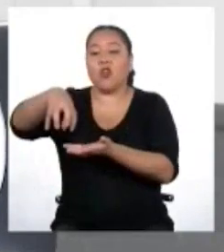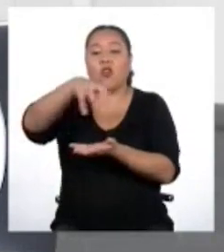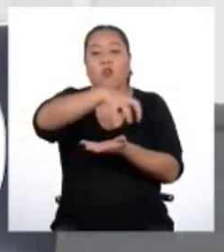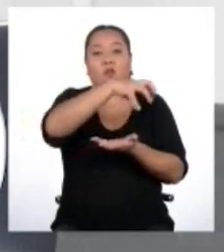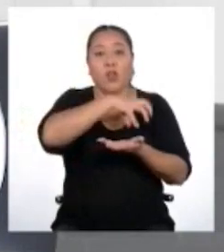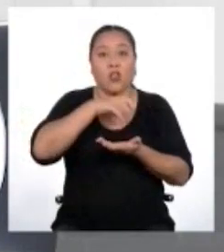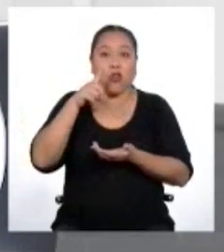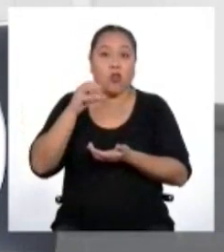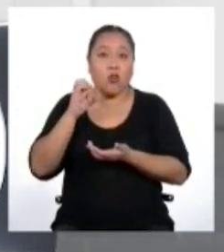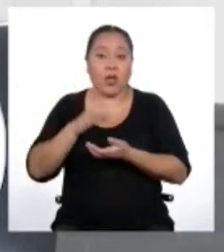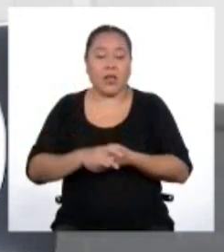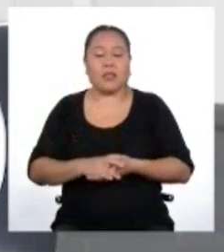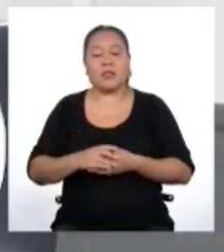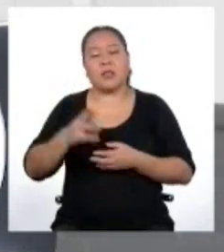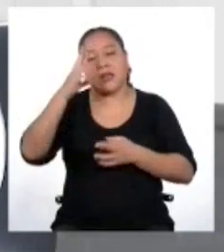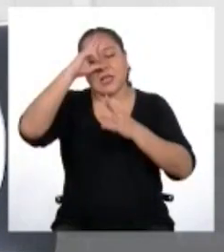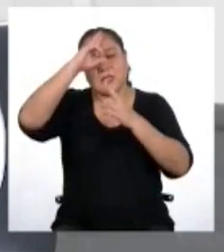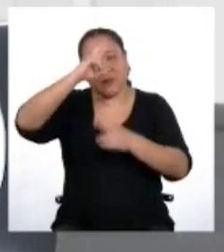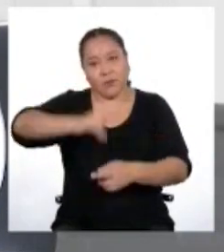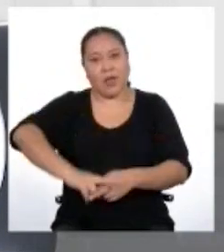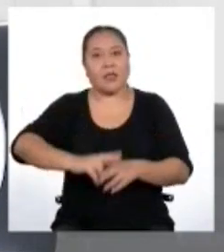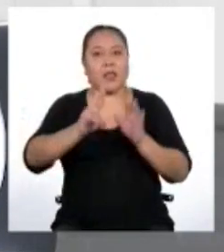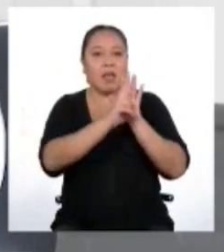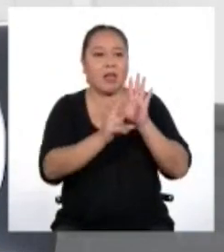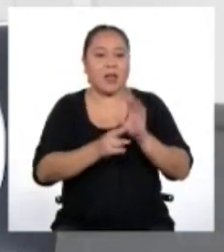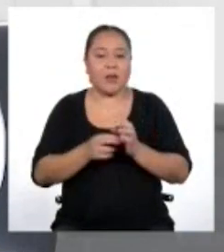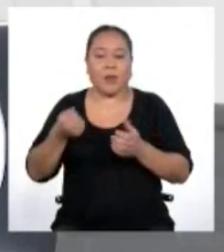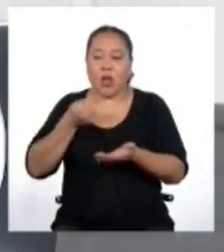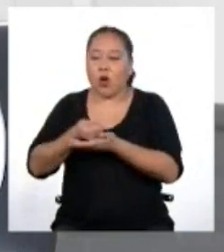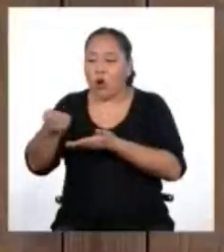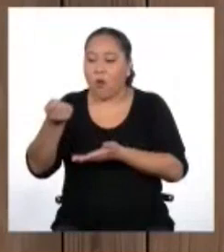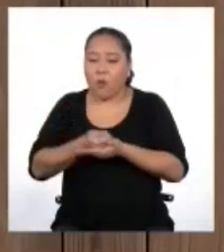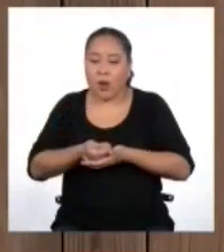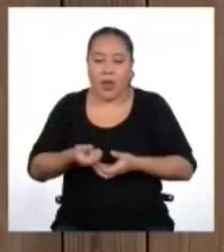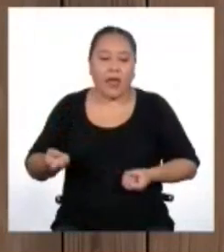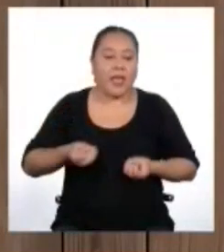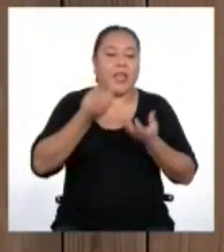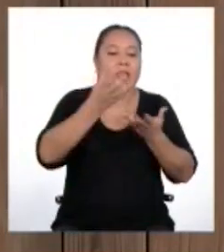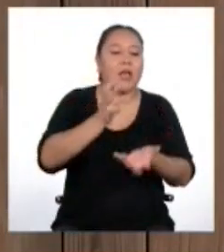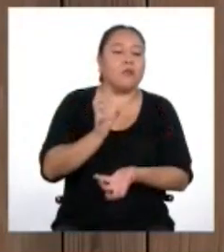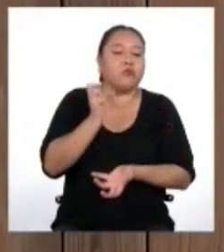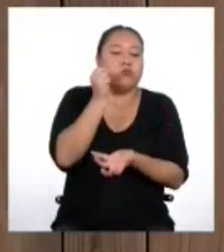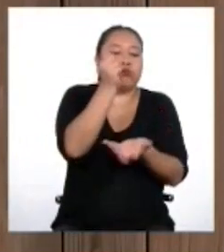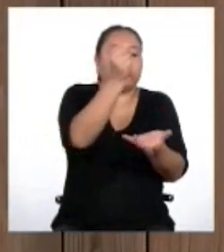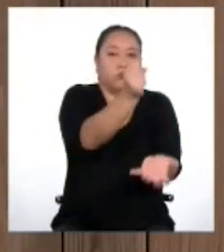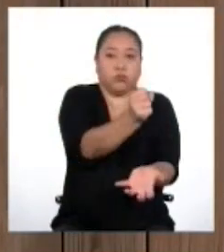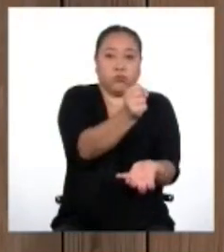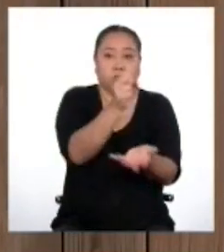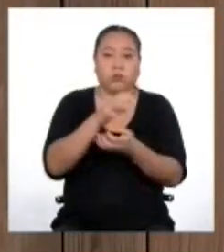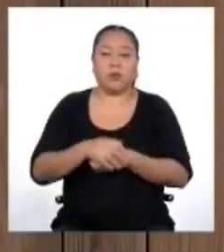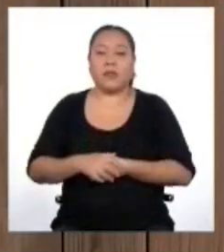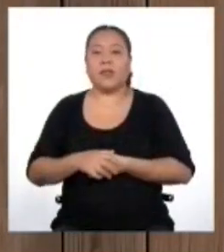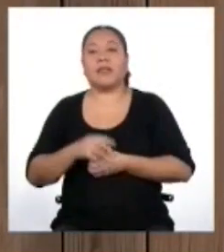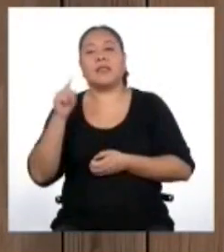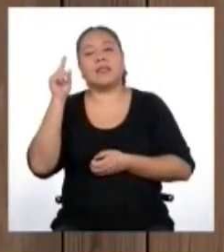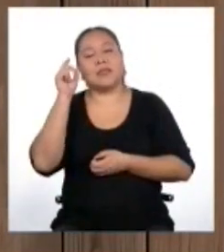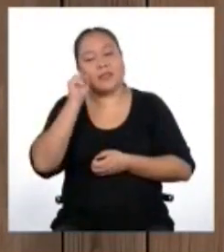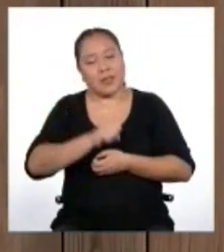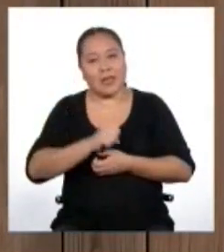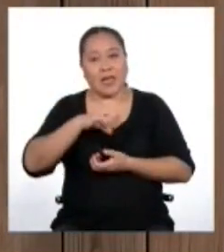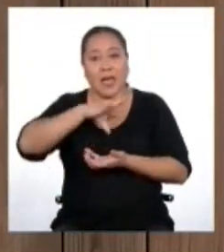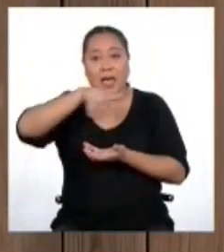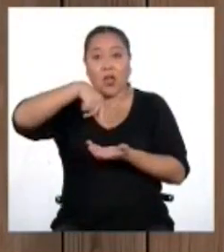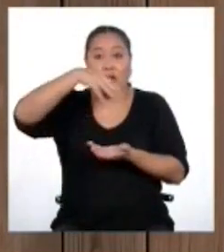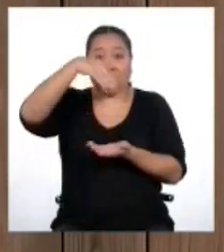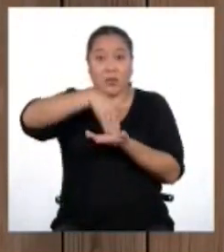y recomendaciones para comprar y distribuir las canastas familiares. Esa misma, el gobierno central le transfirió